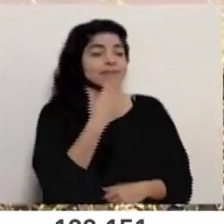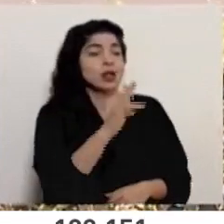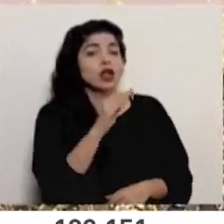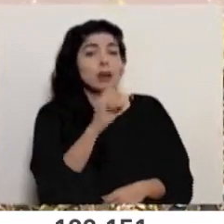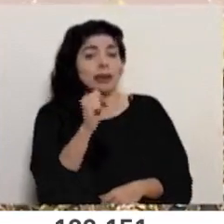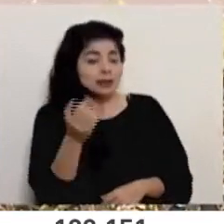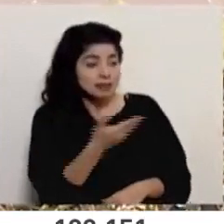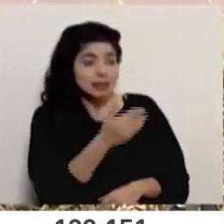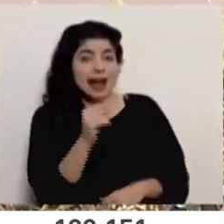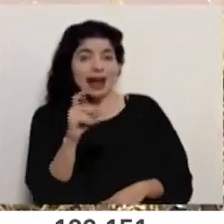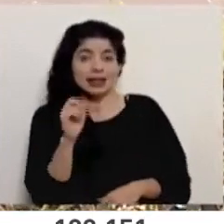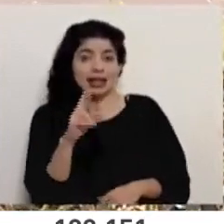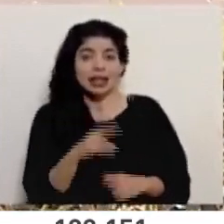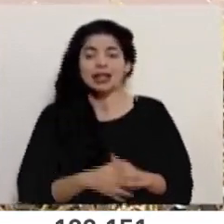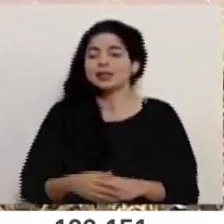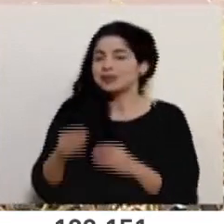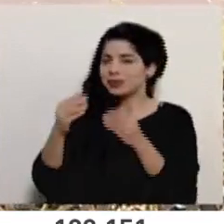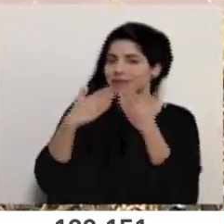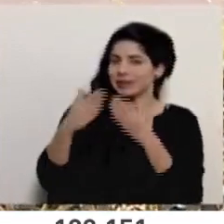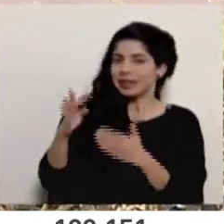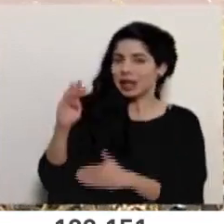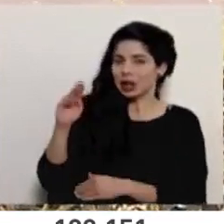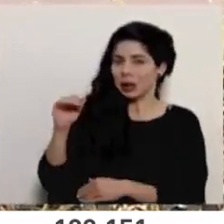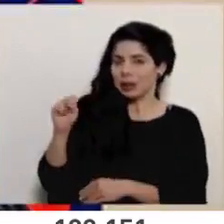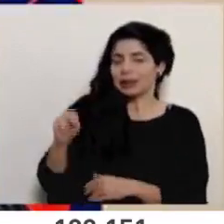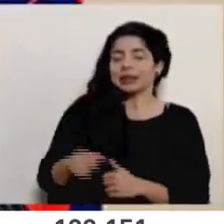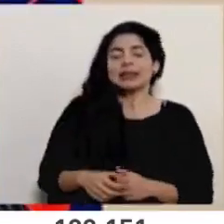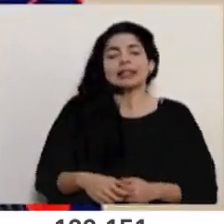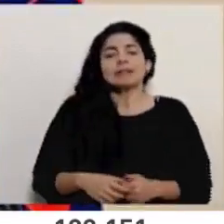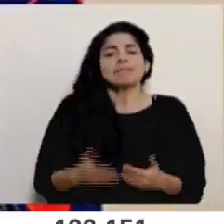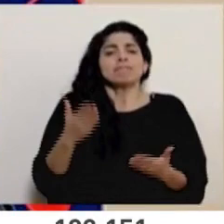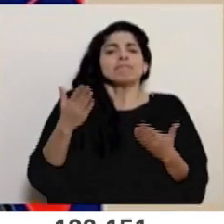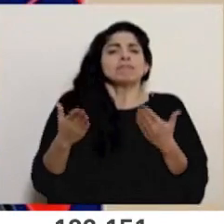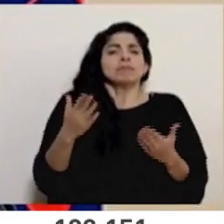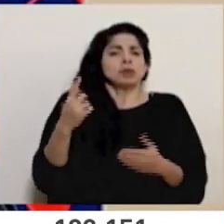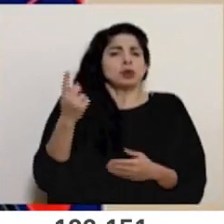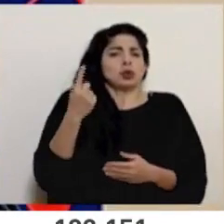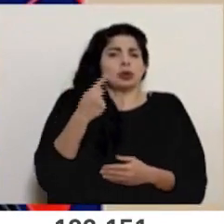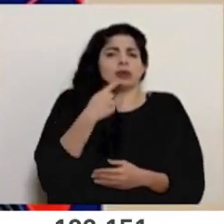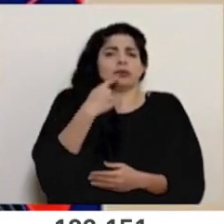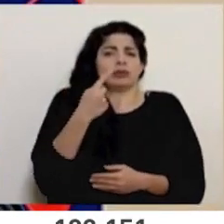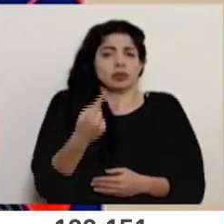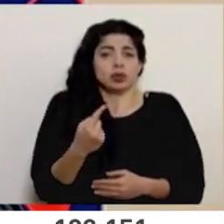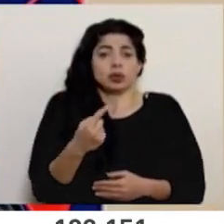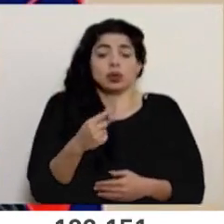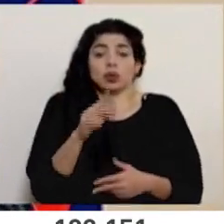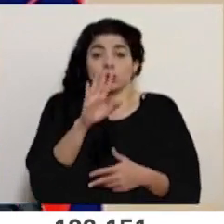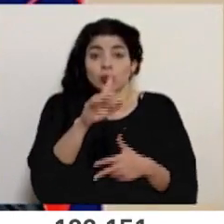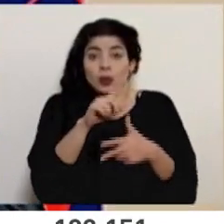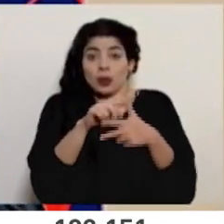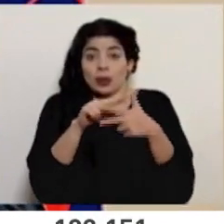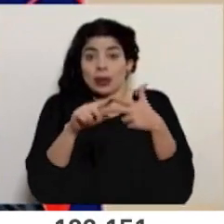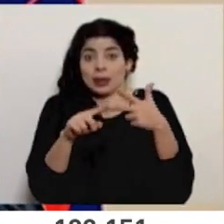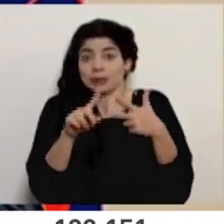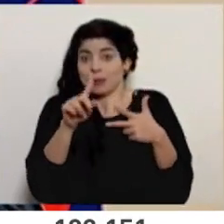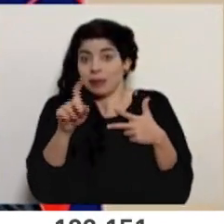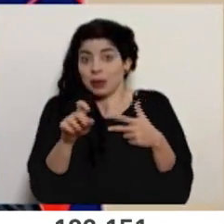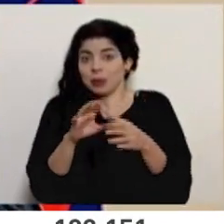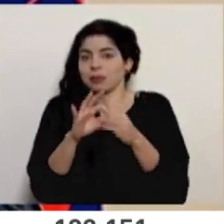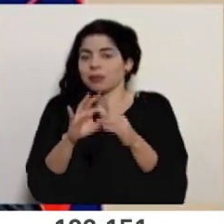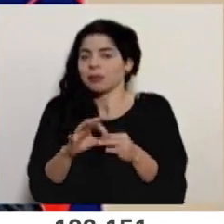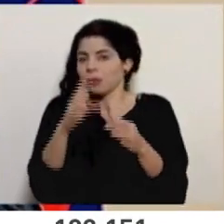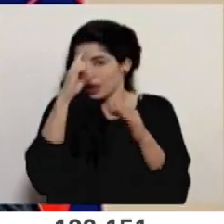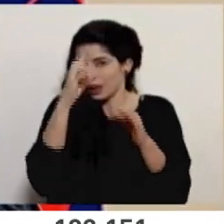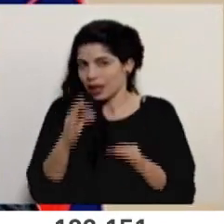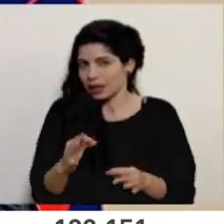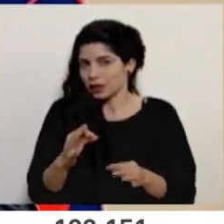Don Alexander. Muchísimas gracias, Tomás. Tal vez nada más mencionar que todas sus tres preguntas están relacionadas con decisiones